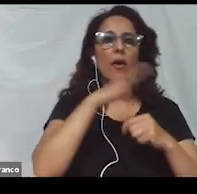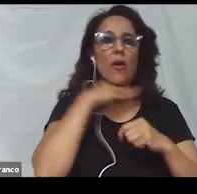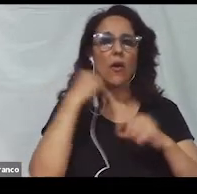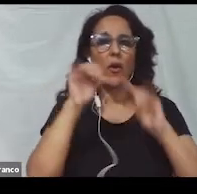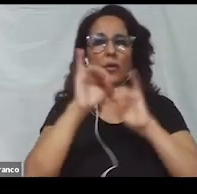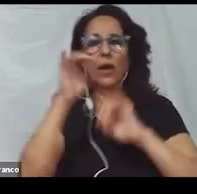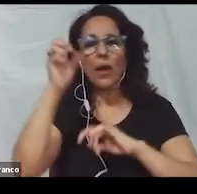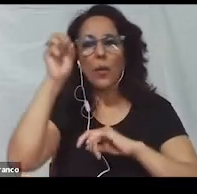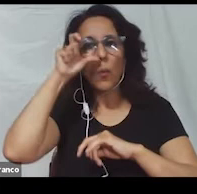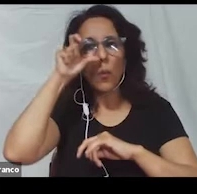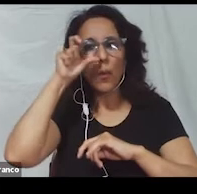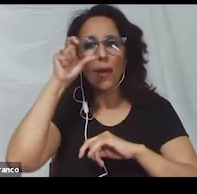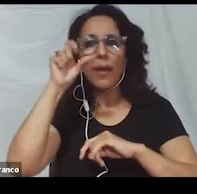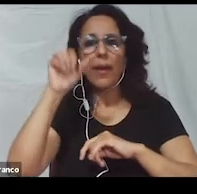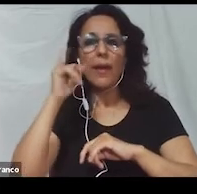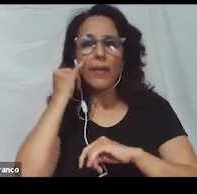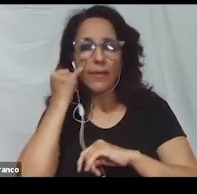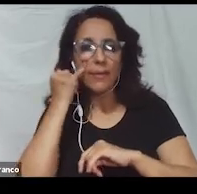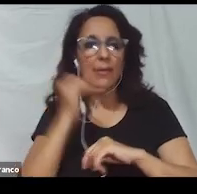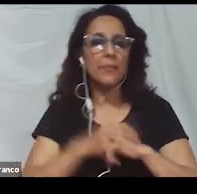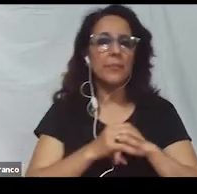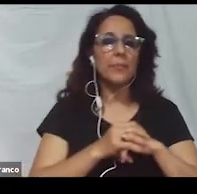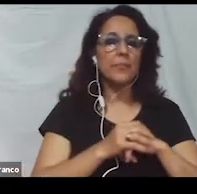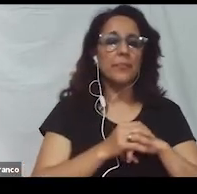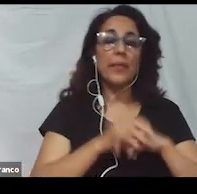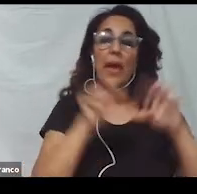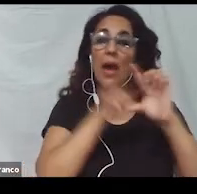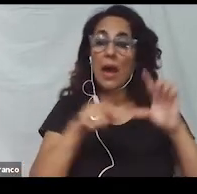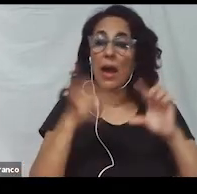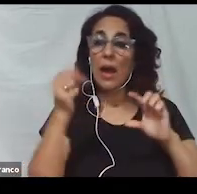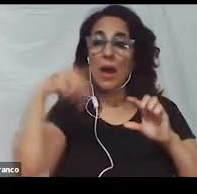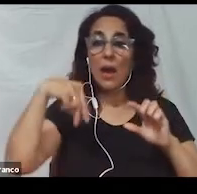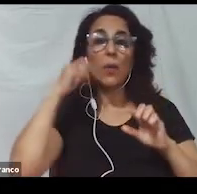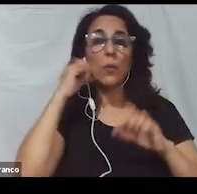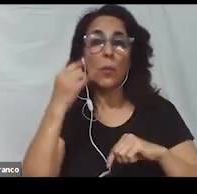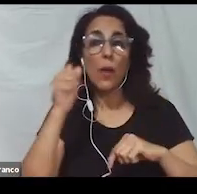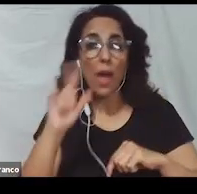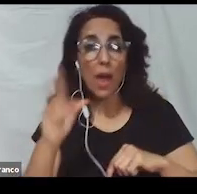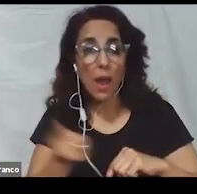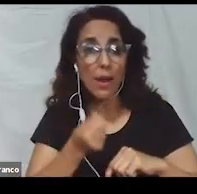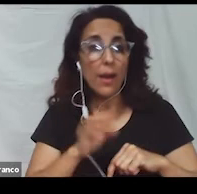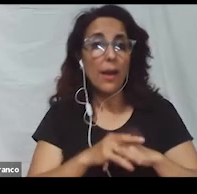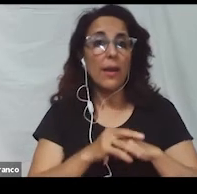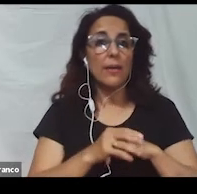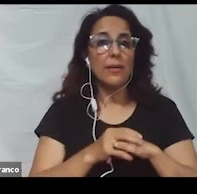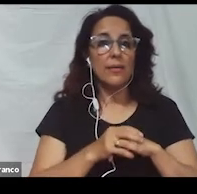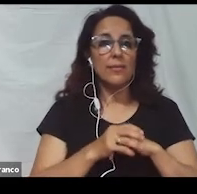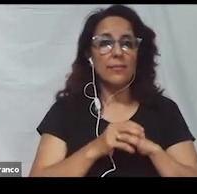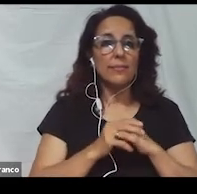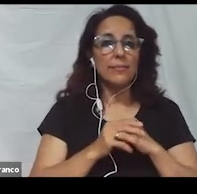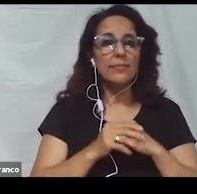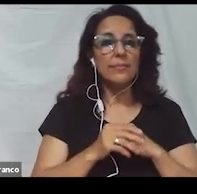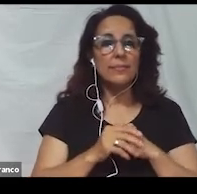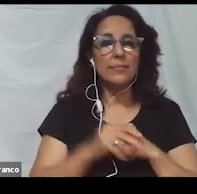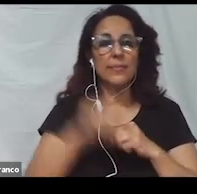otra porque todas esas son muy buenas. ¿Ok? Solamente les puedo decir que React está popular y es de moda. Y les